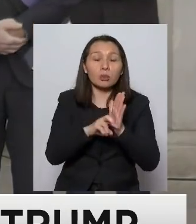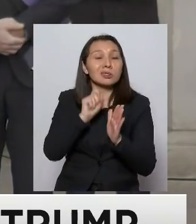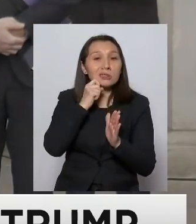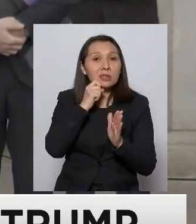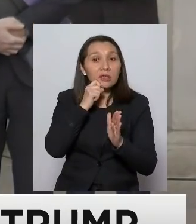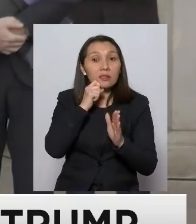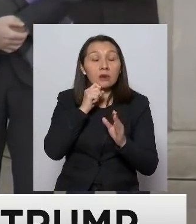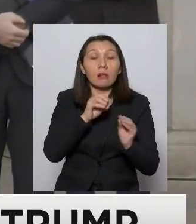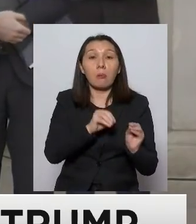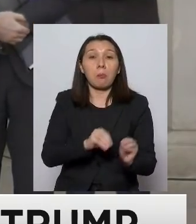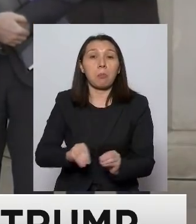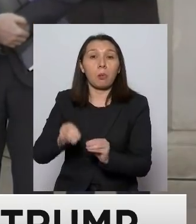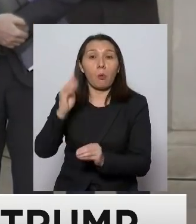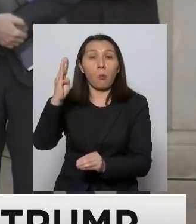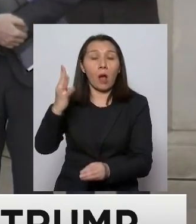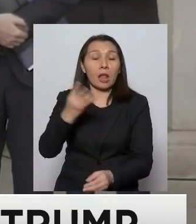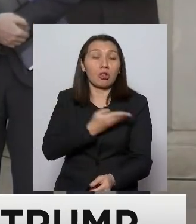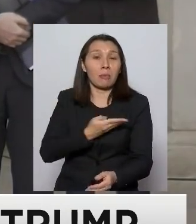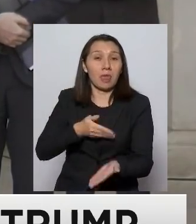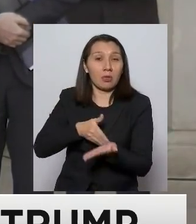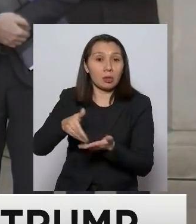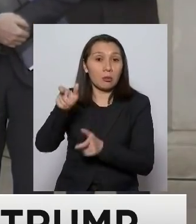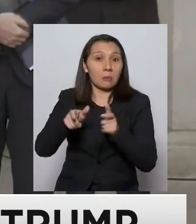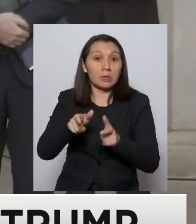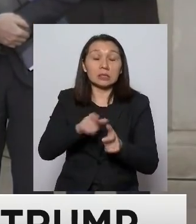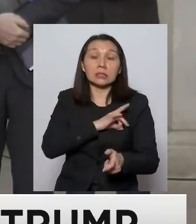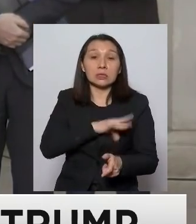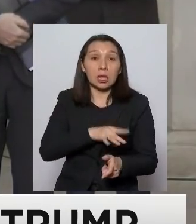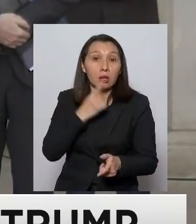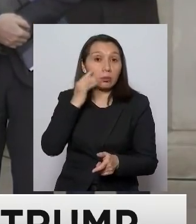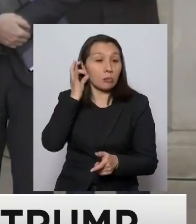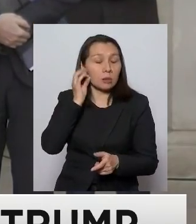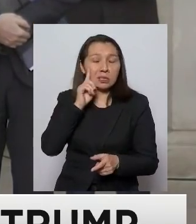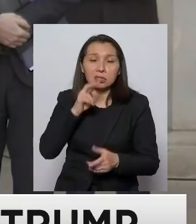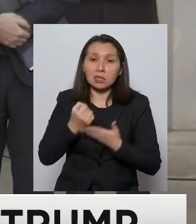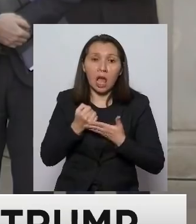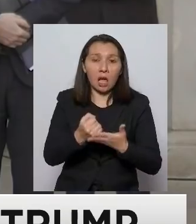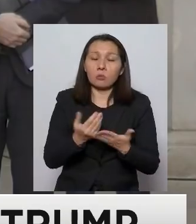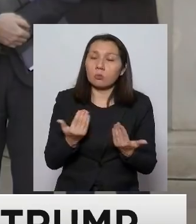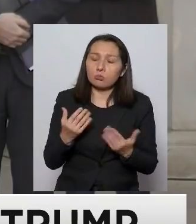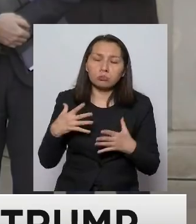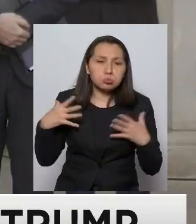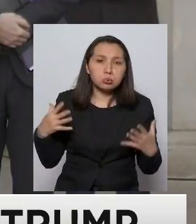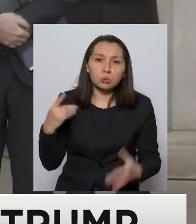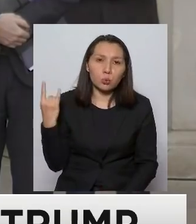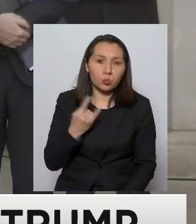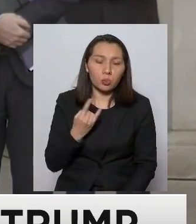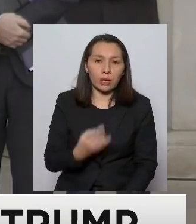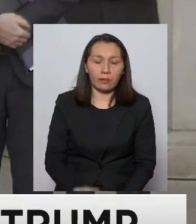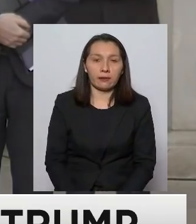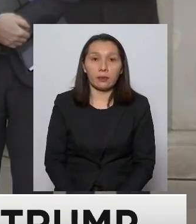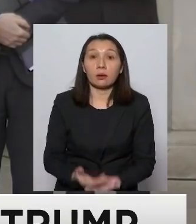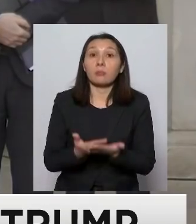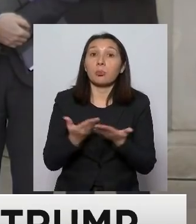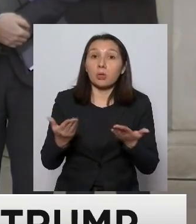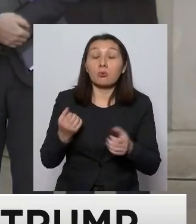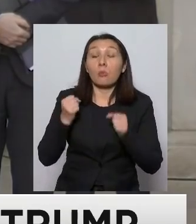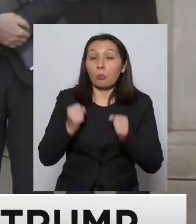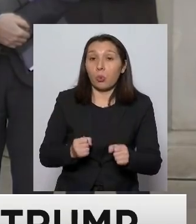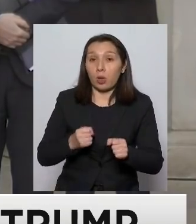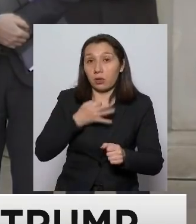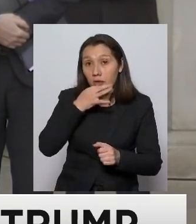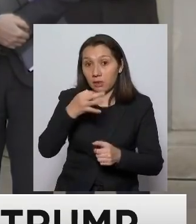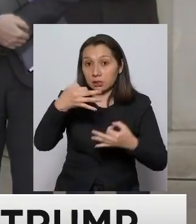significa dejar a 4,5 millones de chilenas y chilenos sin una ayuda absolutamente necesaria y urgente. Y por lo tanto le puedo